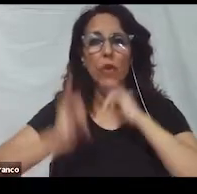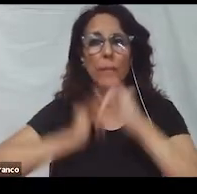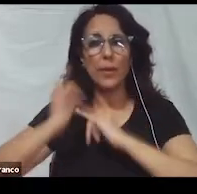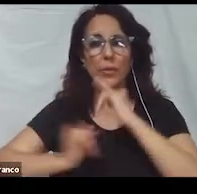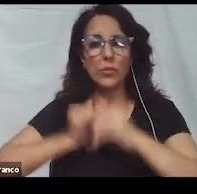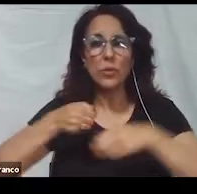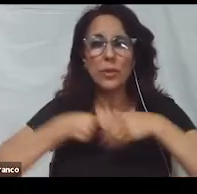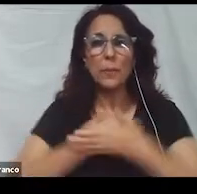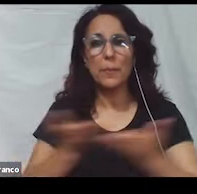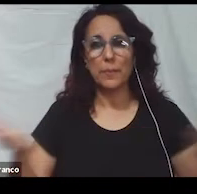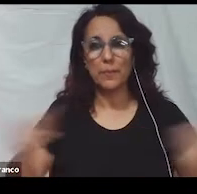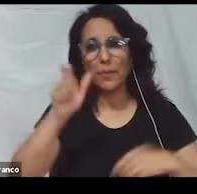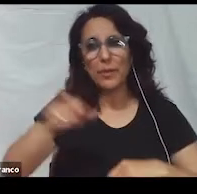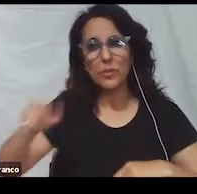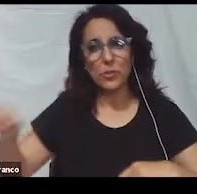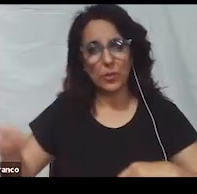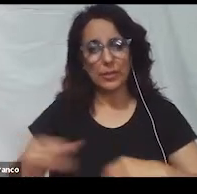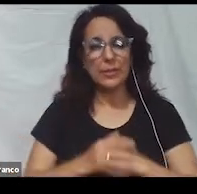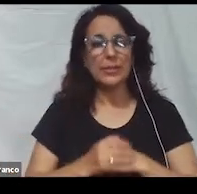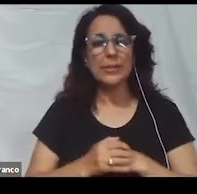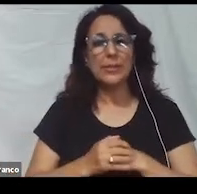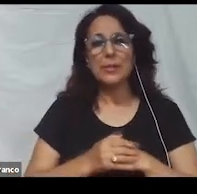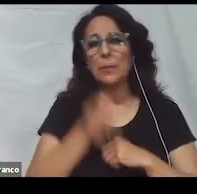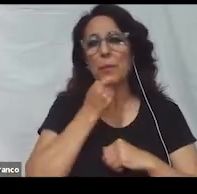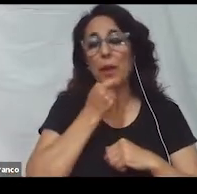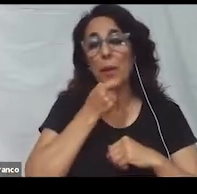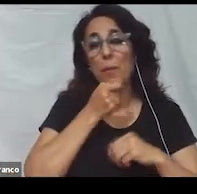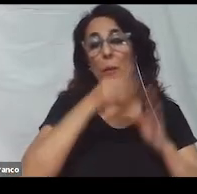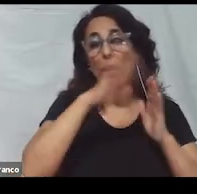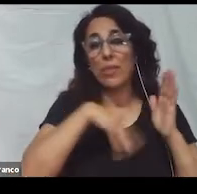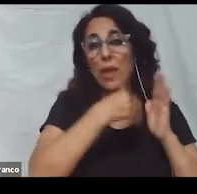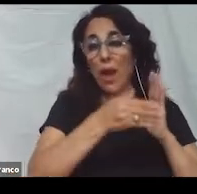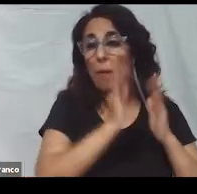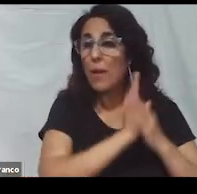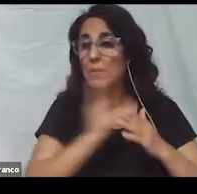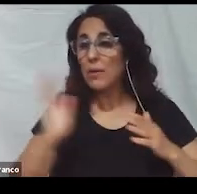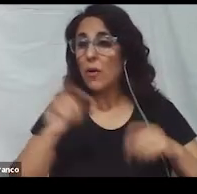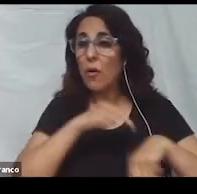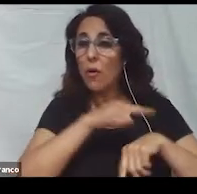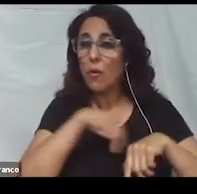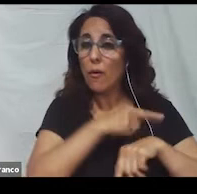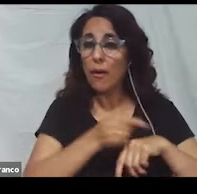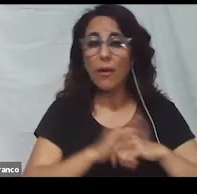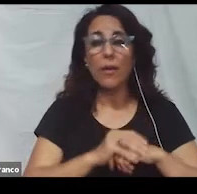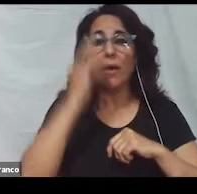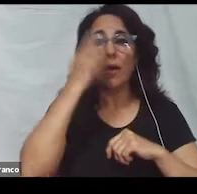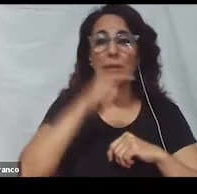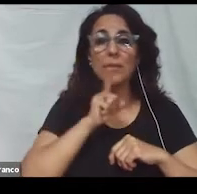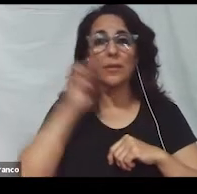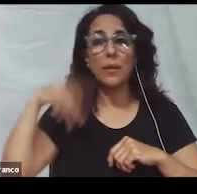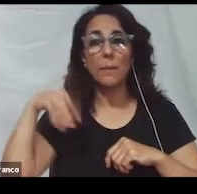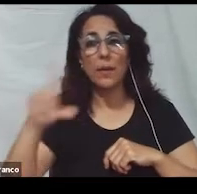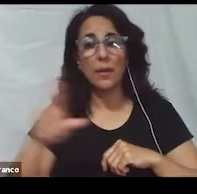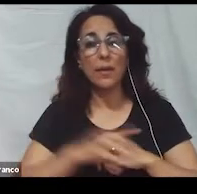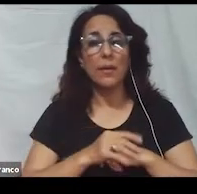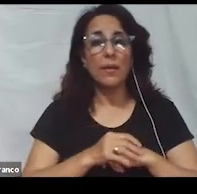Entonces, aquí en este ejemplo podemos ver que es una tabla de horarios. Observarán que tiene la estructura clásica de